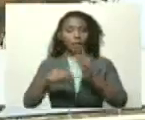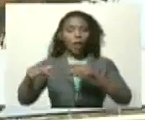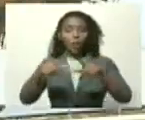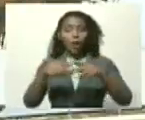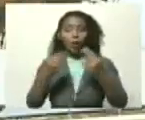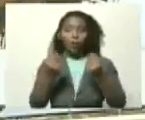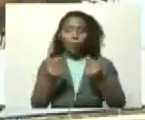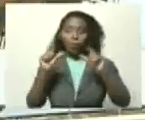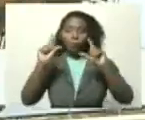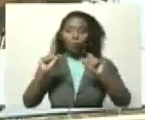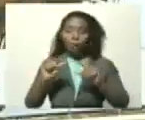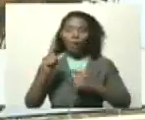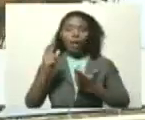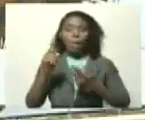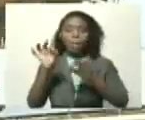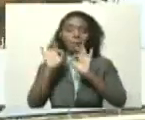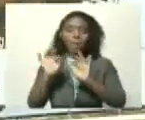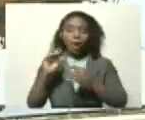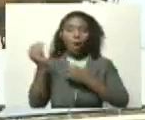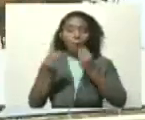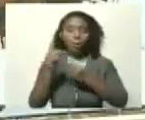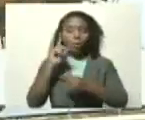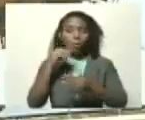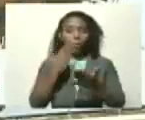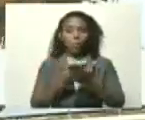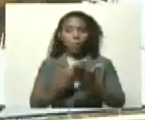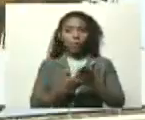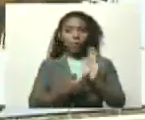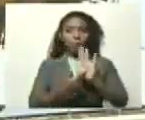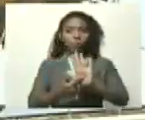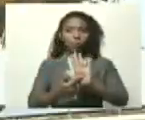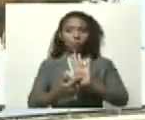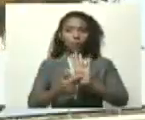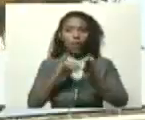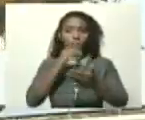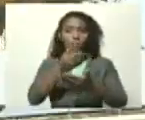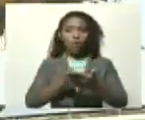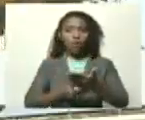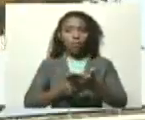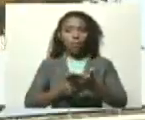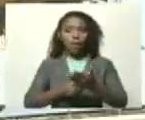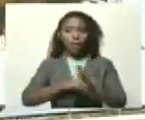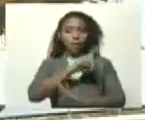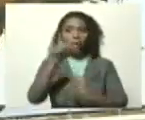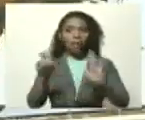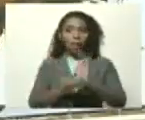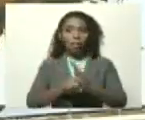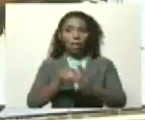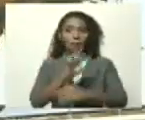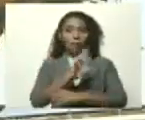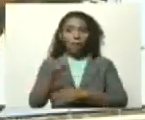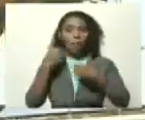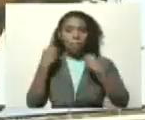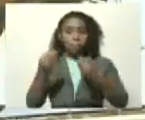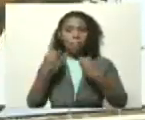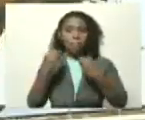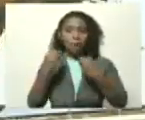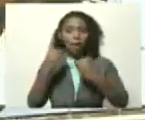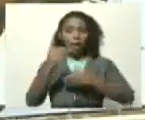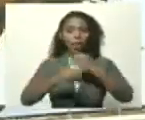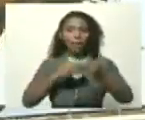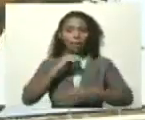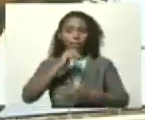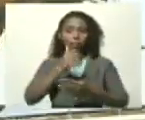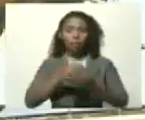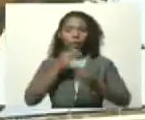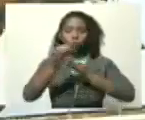económicas especiales, así como también presentar un informe al fiscal general de la República para dar detalles de